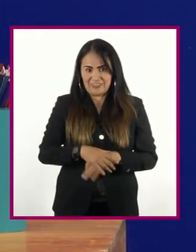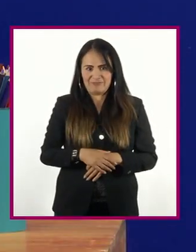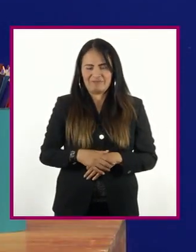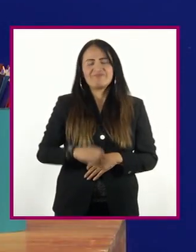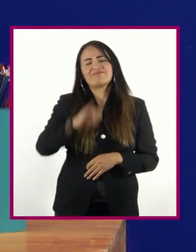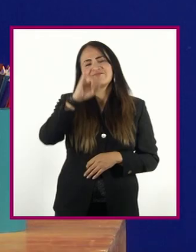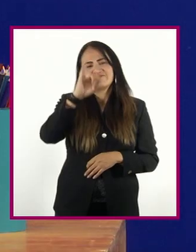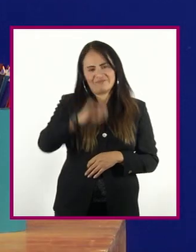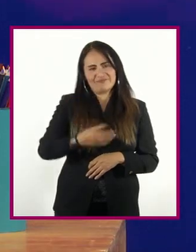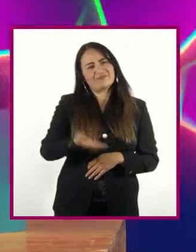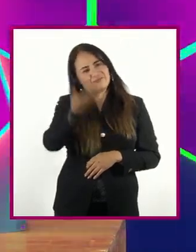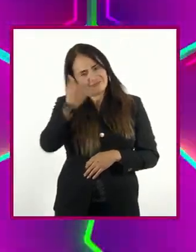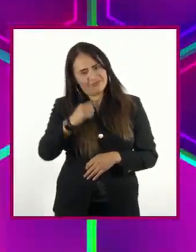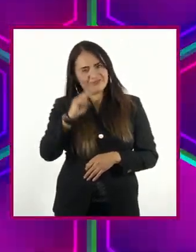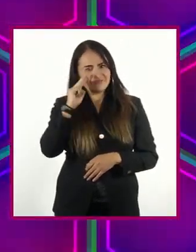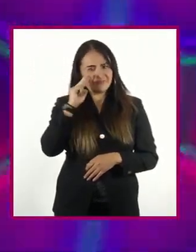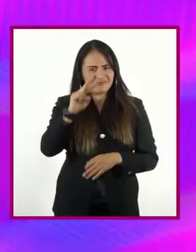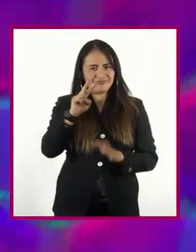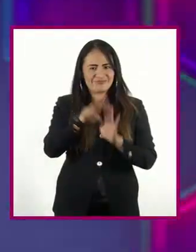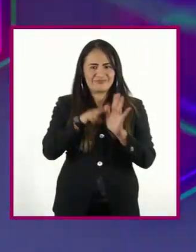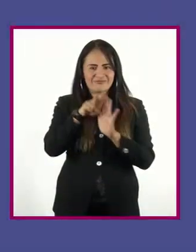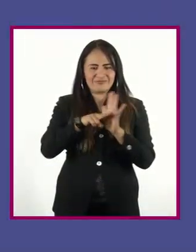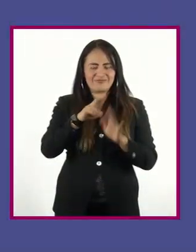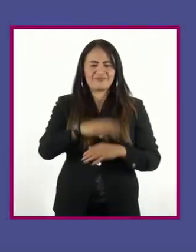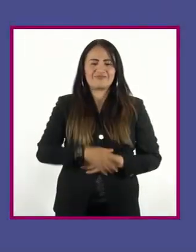dicen, entra video.